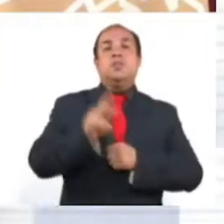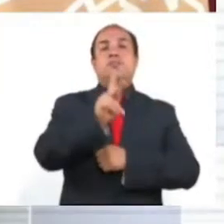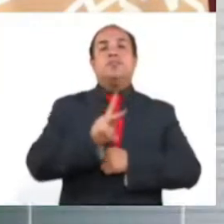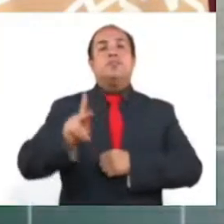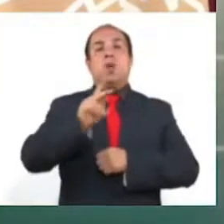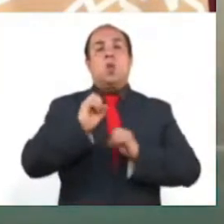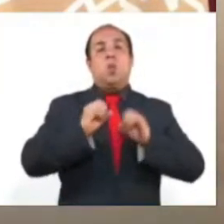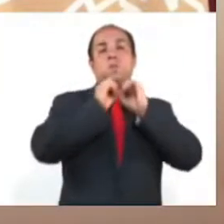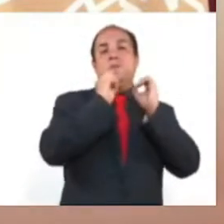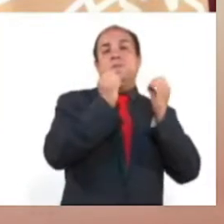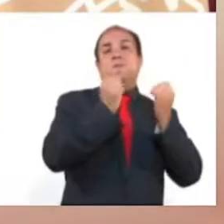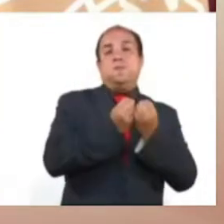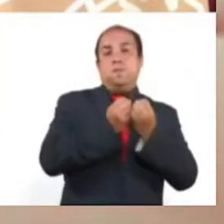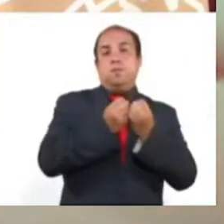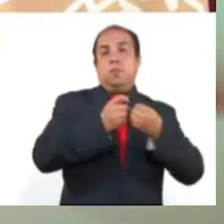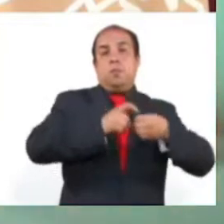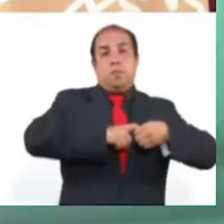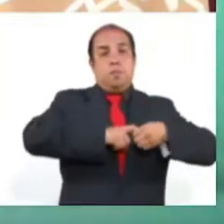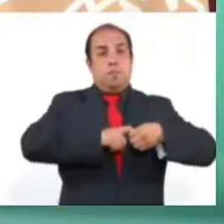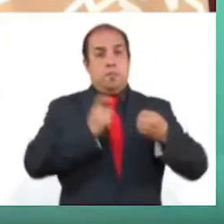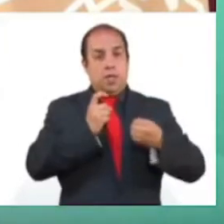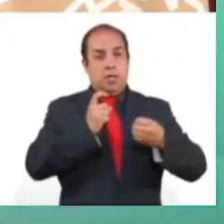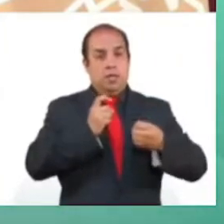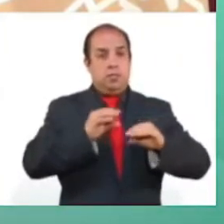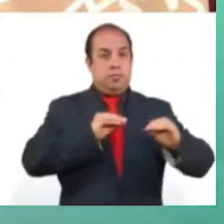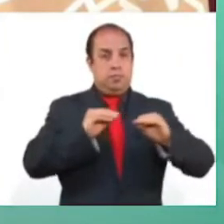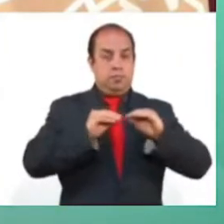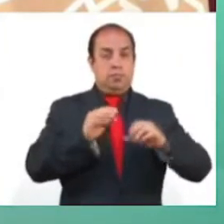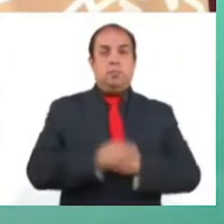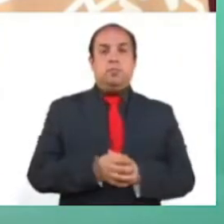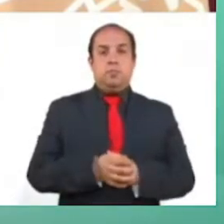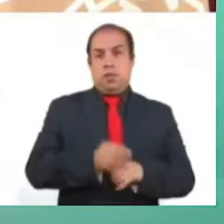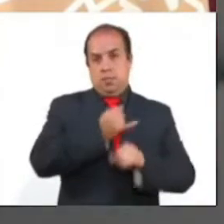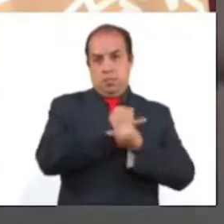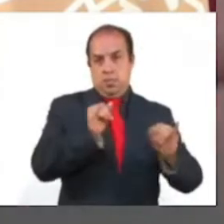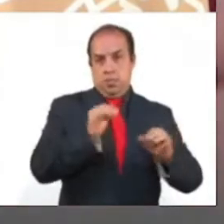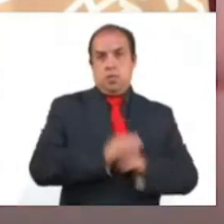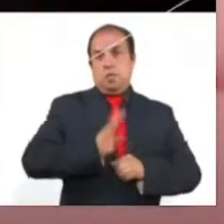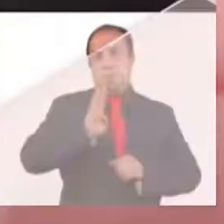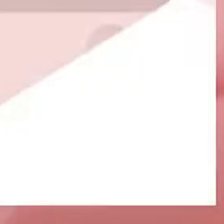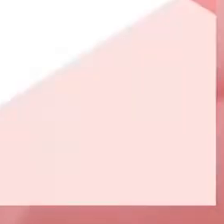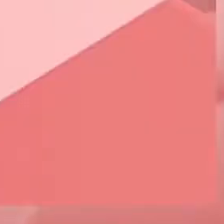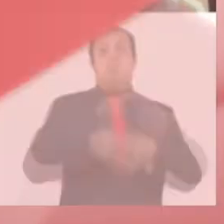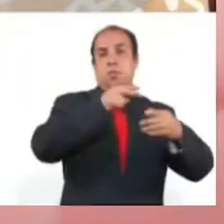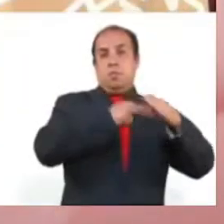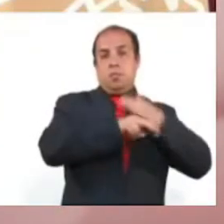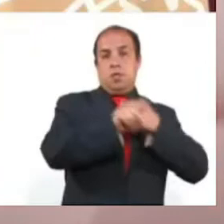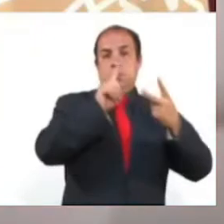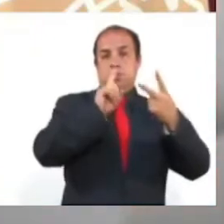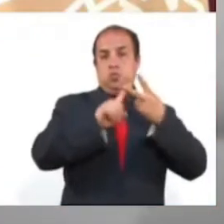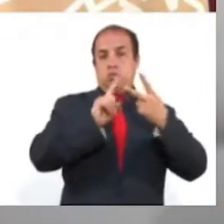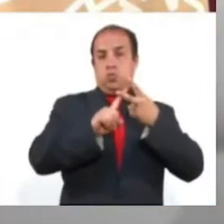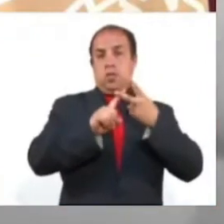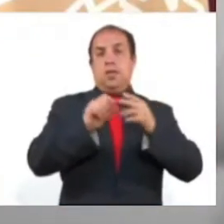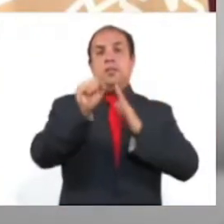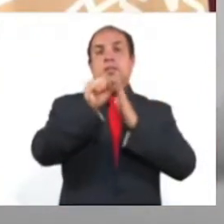de movilidad organismos descentralizados de movilidad que es como empresas públicas una es el metro El otro es el sistema